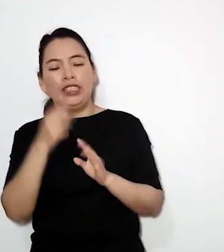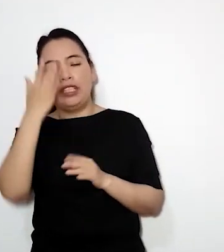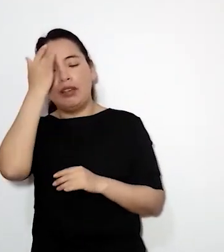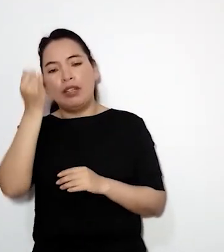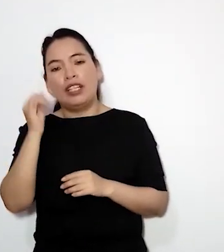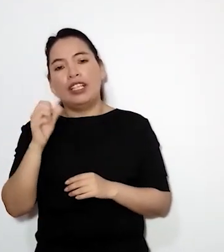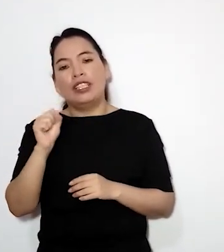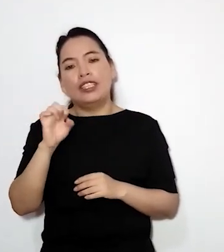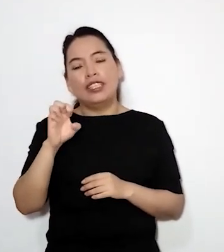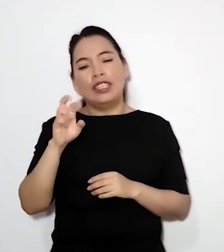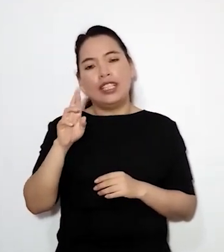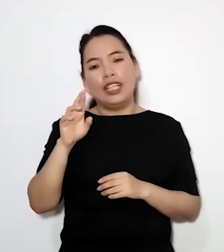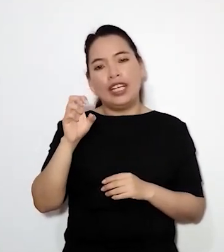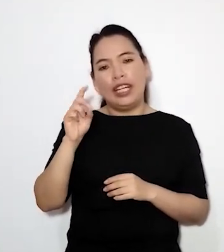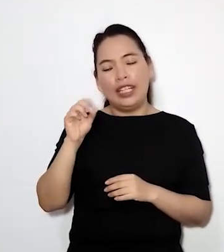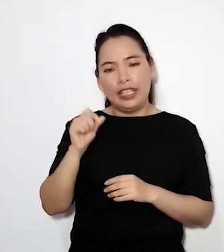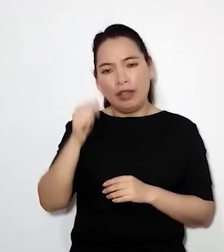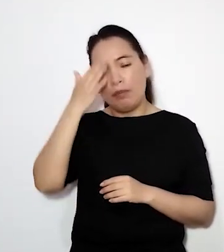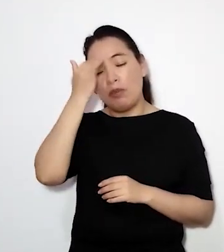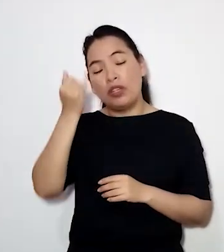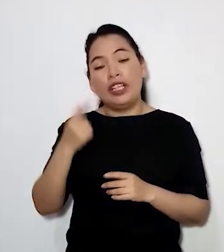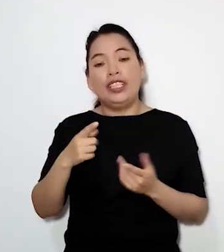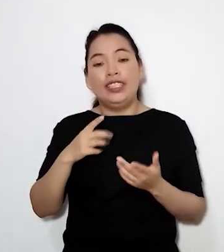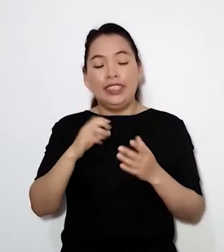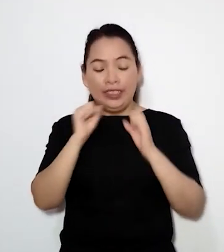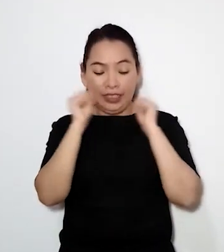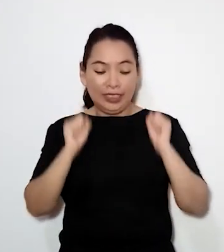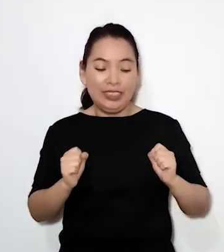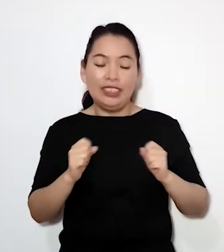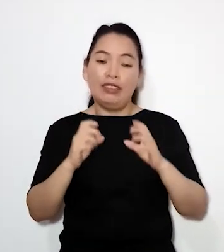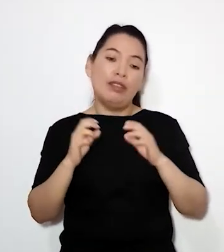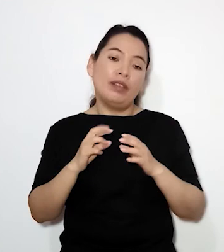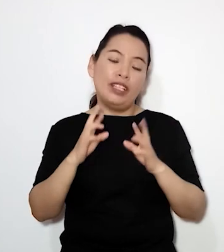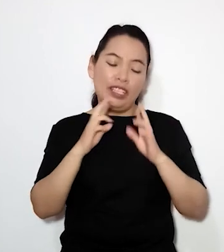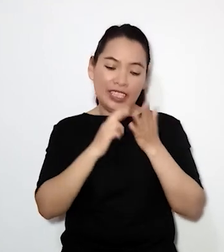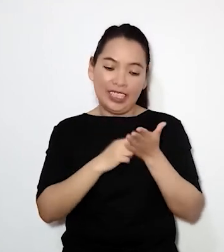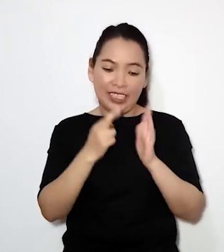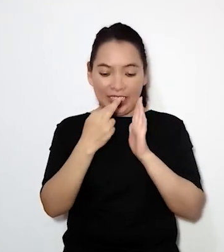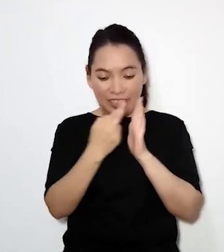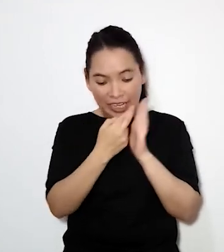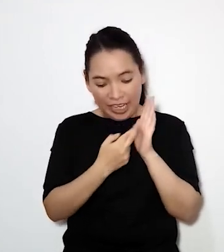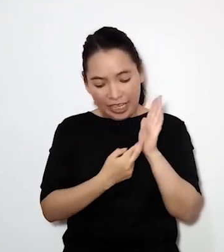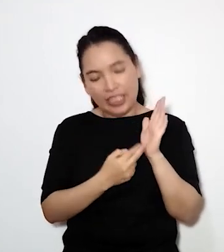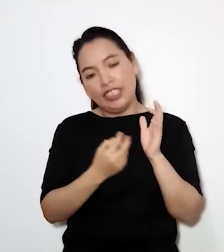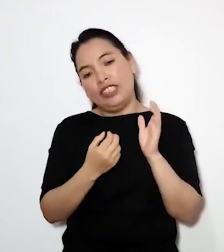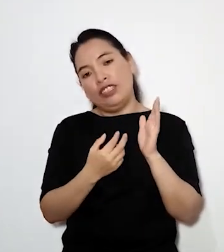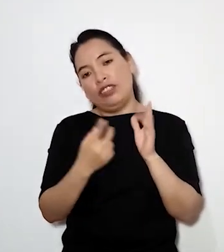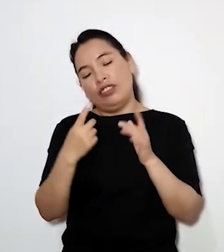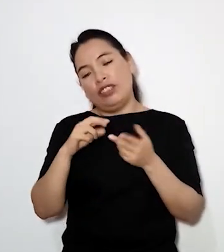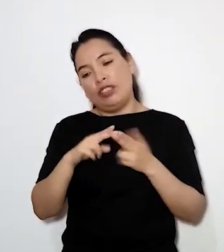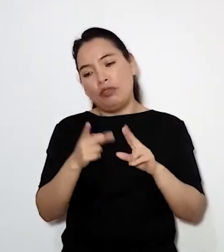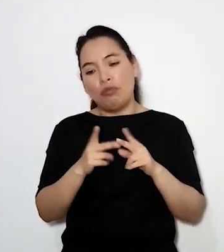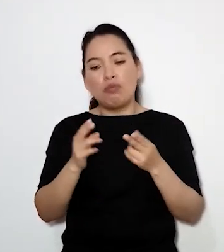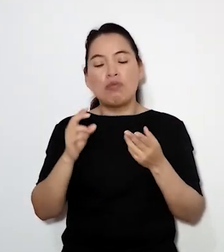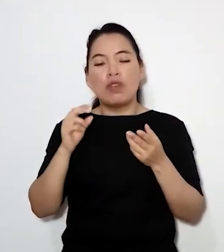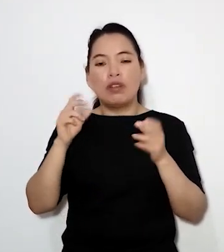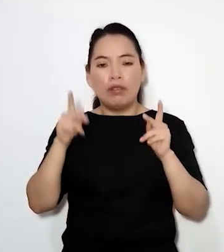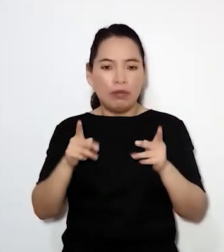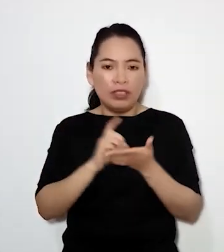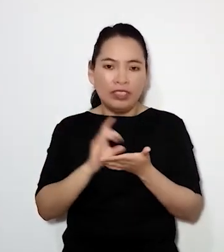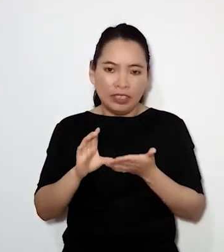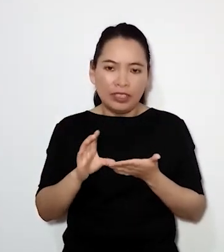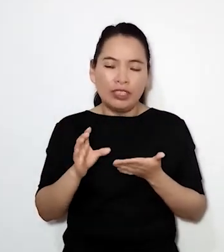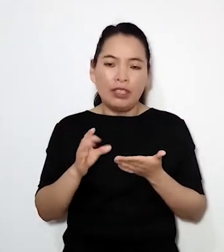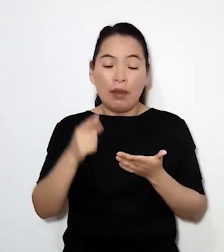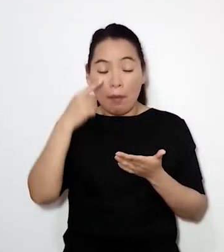las y los estudiantes con discapacidad, que pueda ir arrojando mejores datos para tomar mejores decisiones acerca de quiénes están en las aulas,